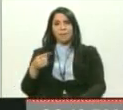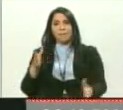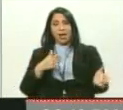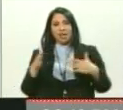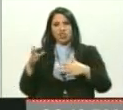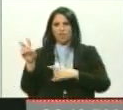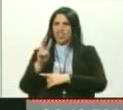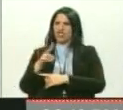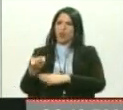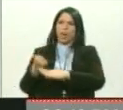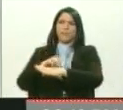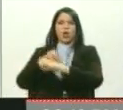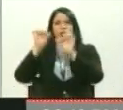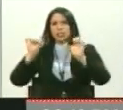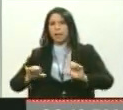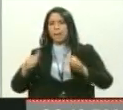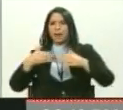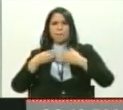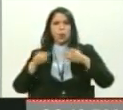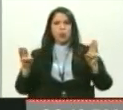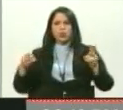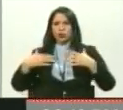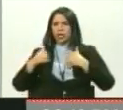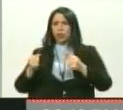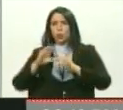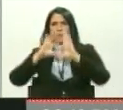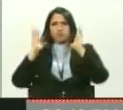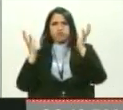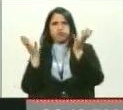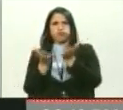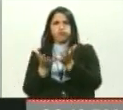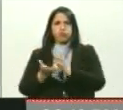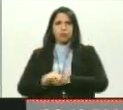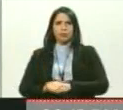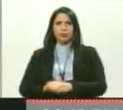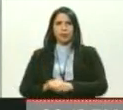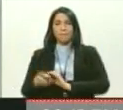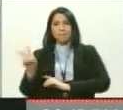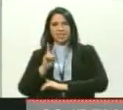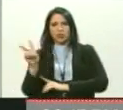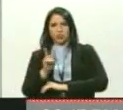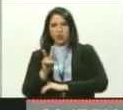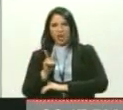tiene el peor sistema público de salud del planeta Tierra. Venezuela va a ser el